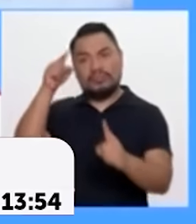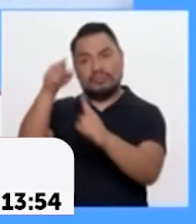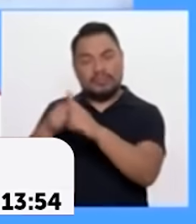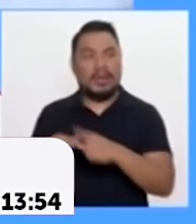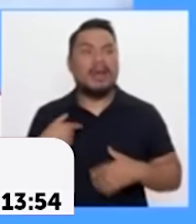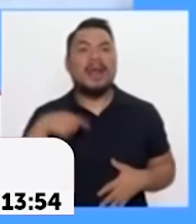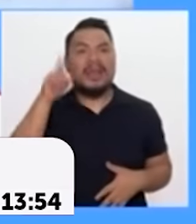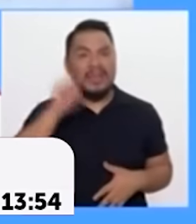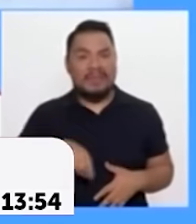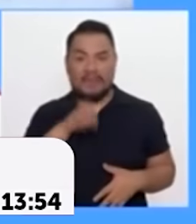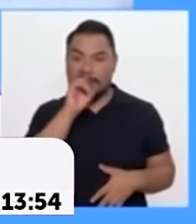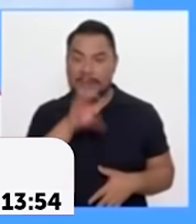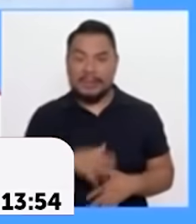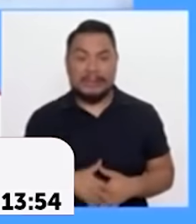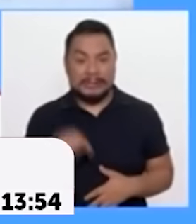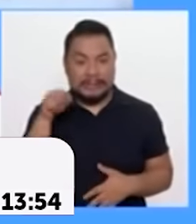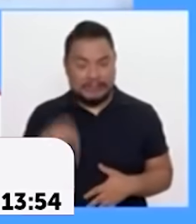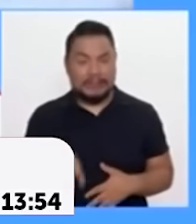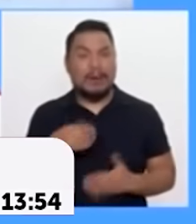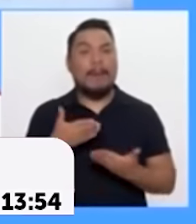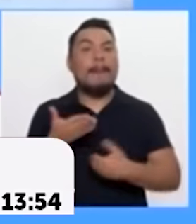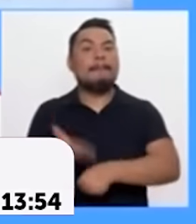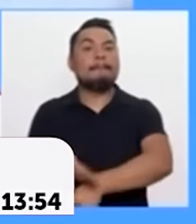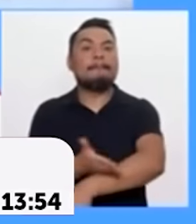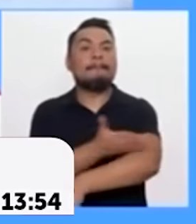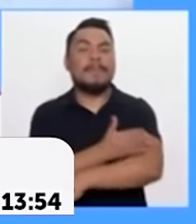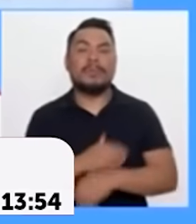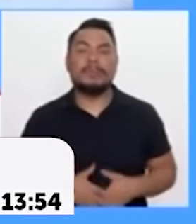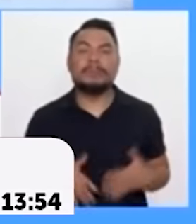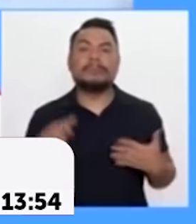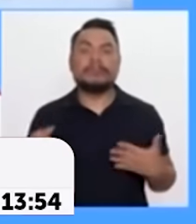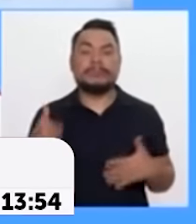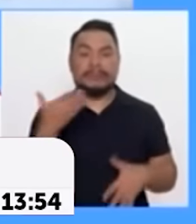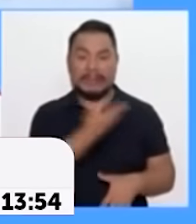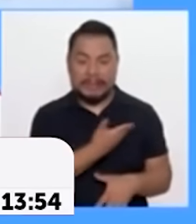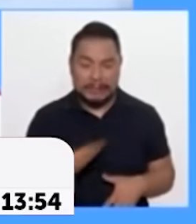que este es un proceso en que el Estado continúa comprometido.